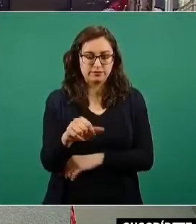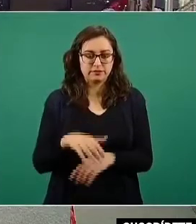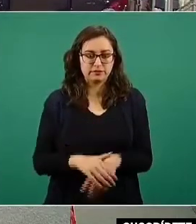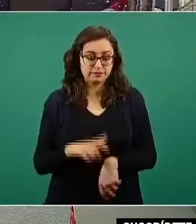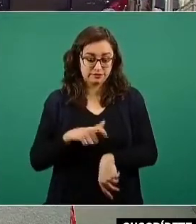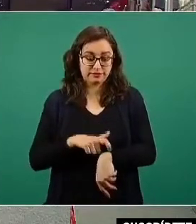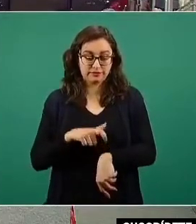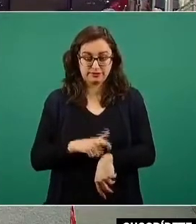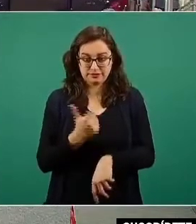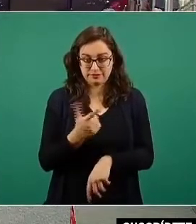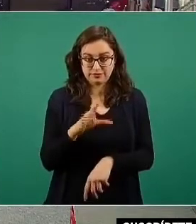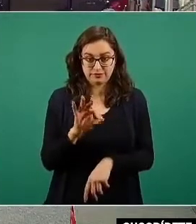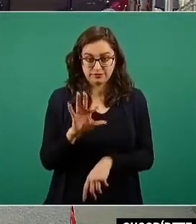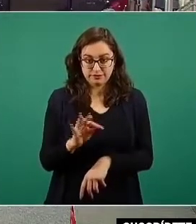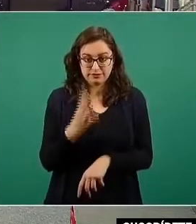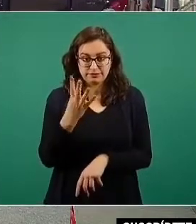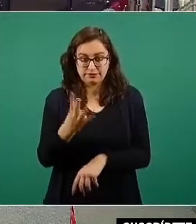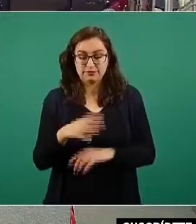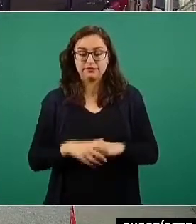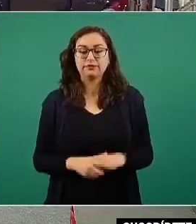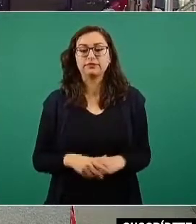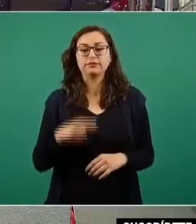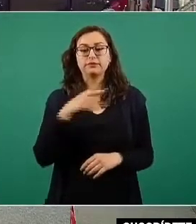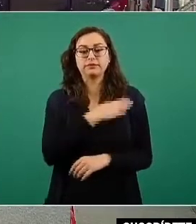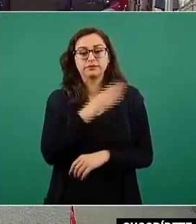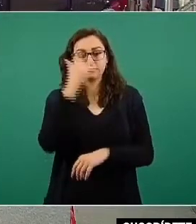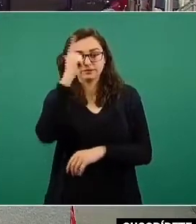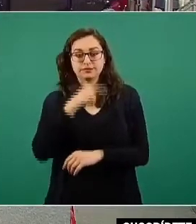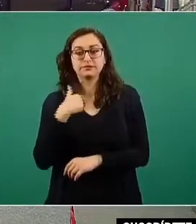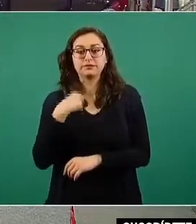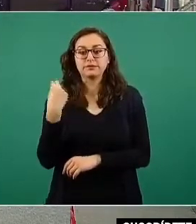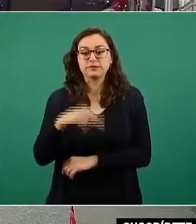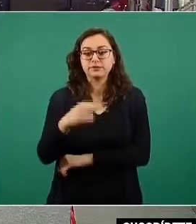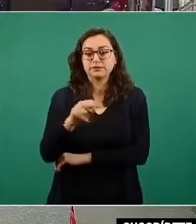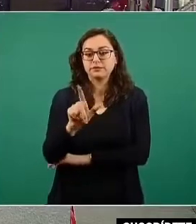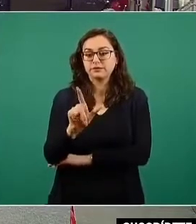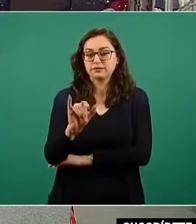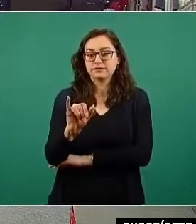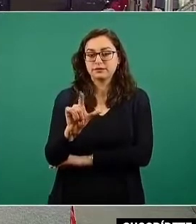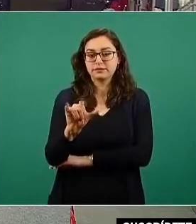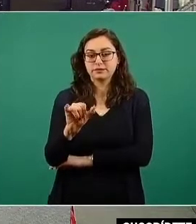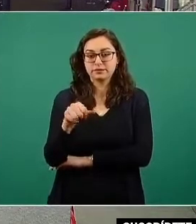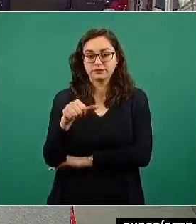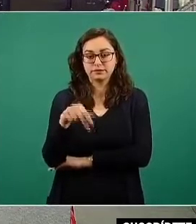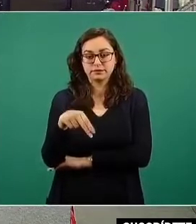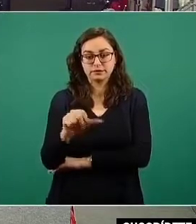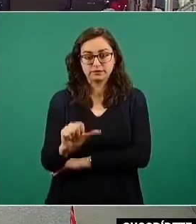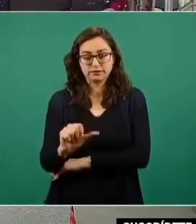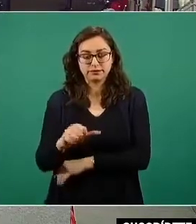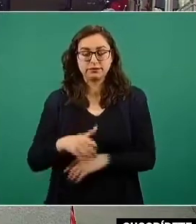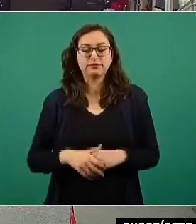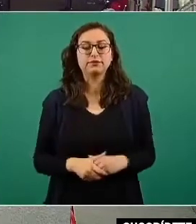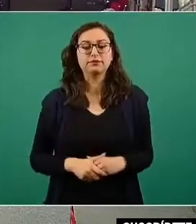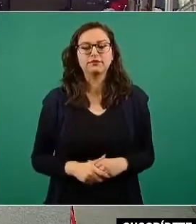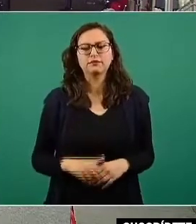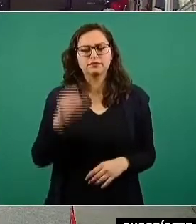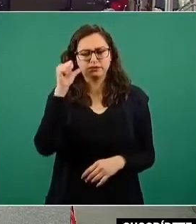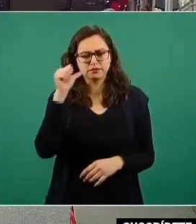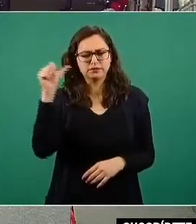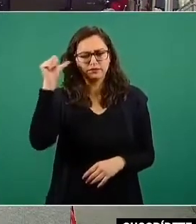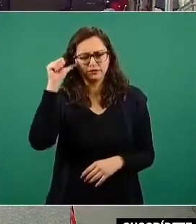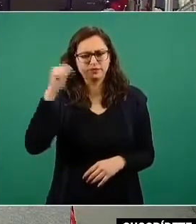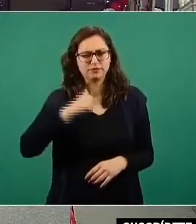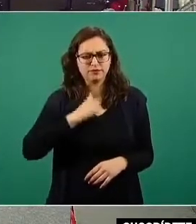19:44 horas. Buenas noches, Liliana Noble de Pulso Saludable. Doctor Gatell, ayer le preguntaba sobre este tema de